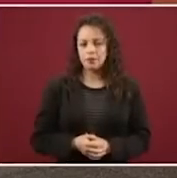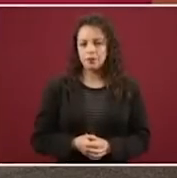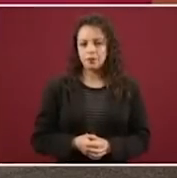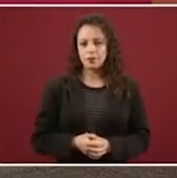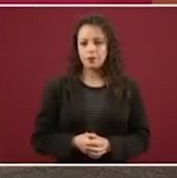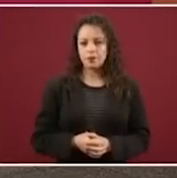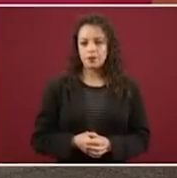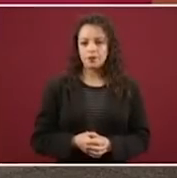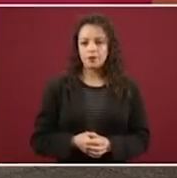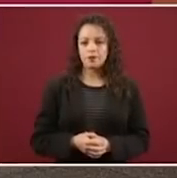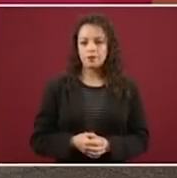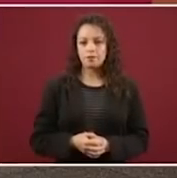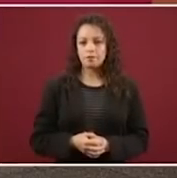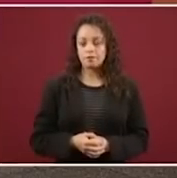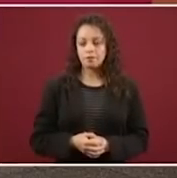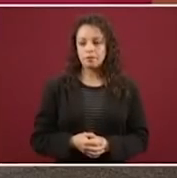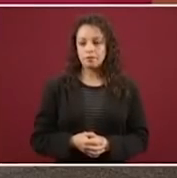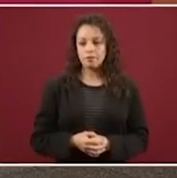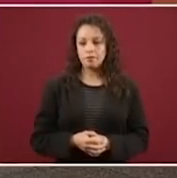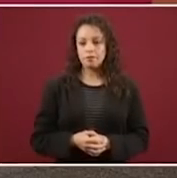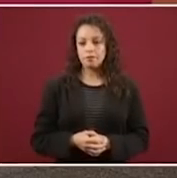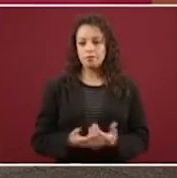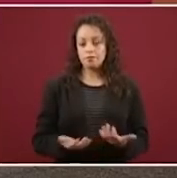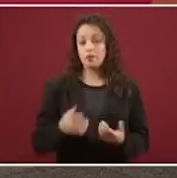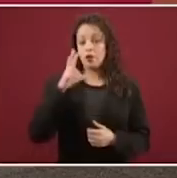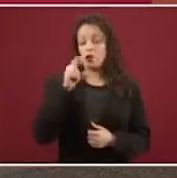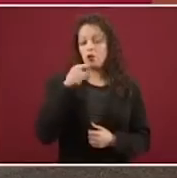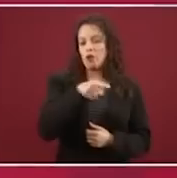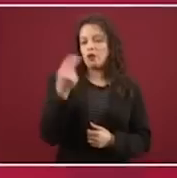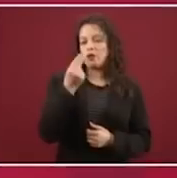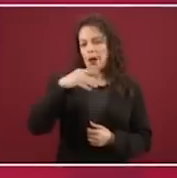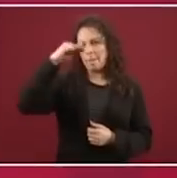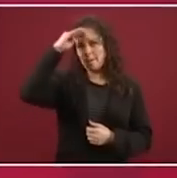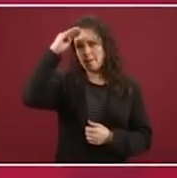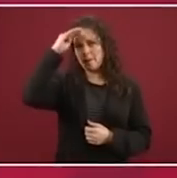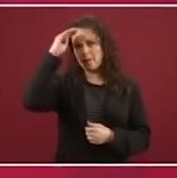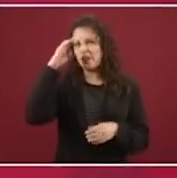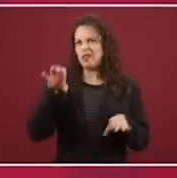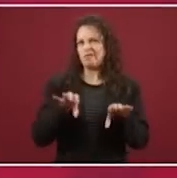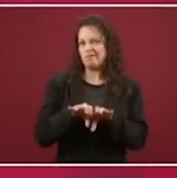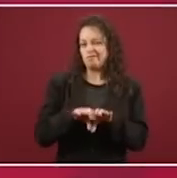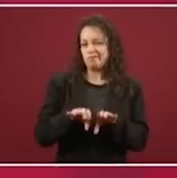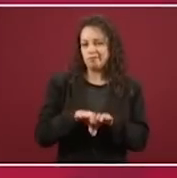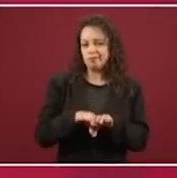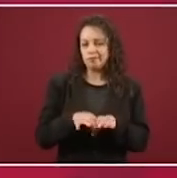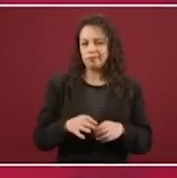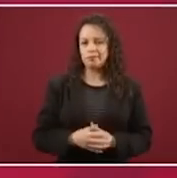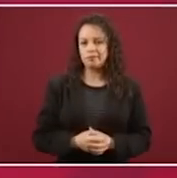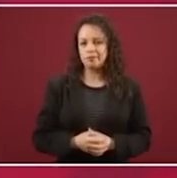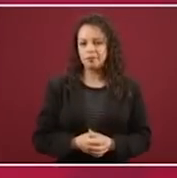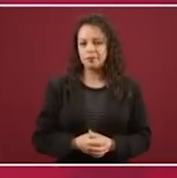Eso es lo que nosotros planteamos. Que no estén pensando los